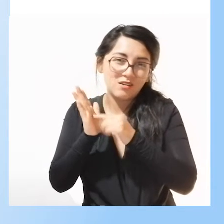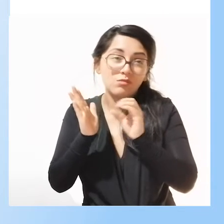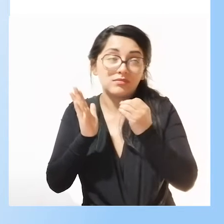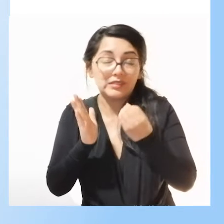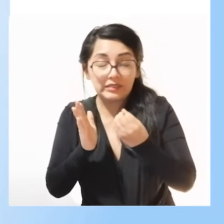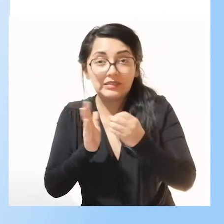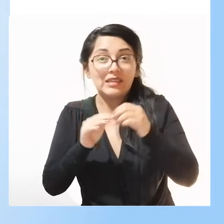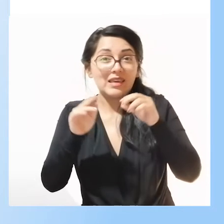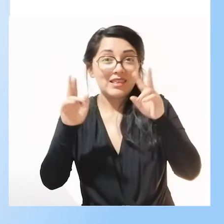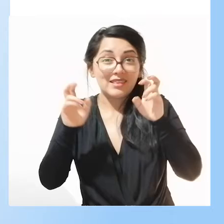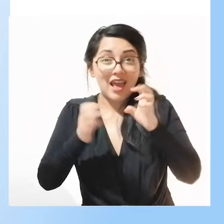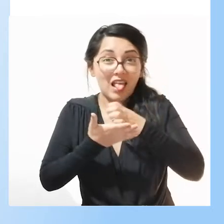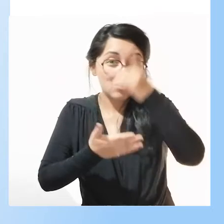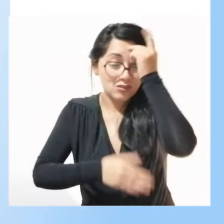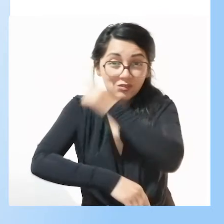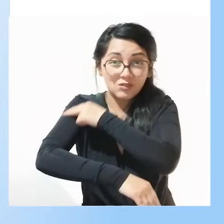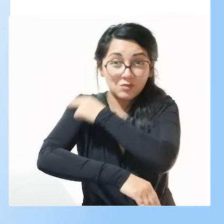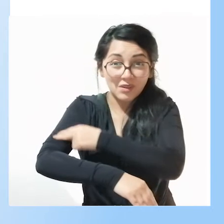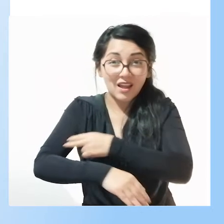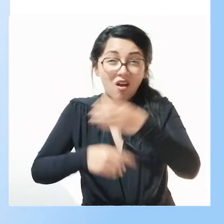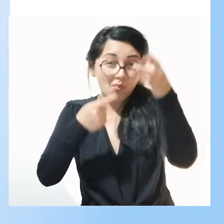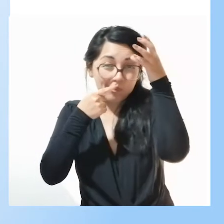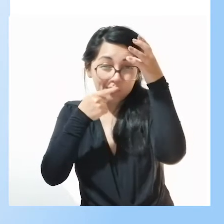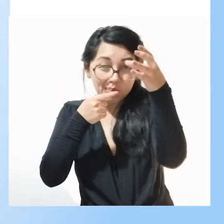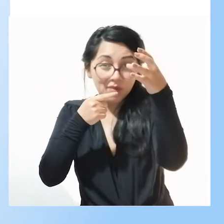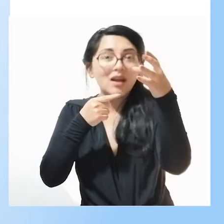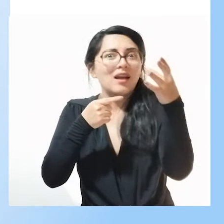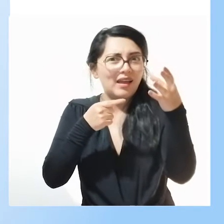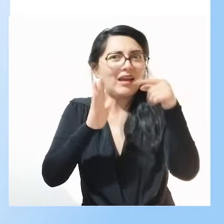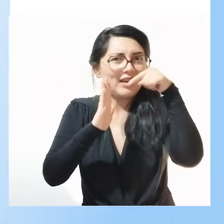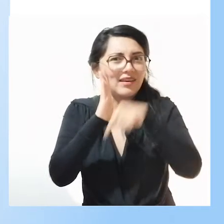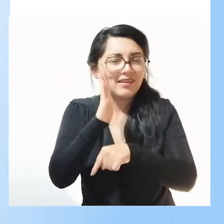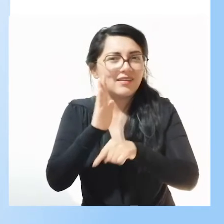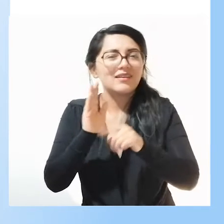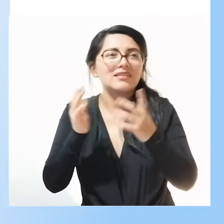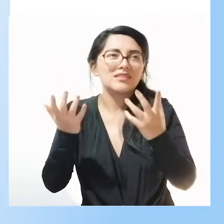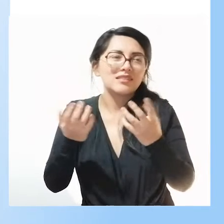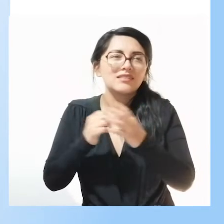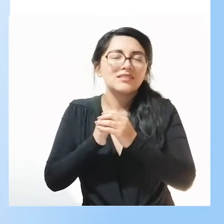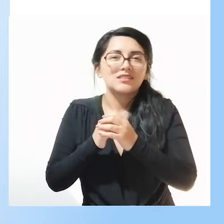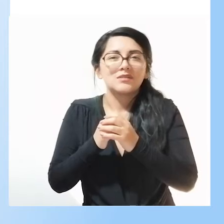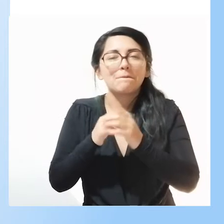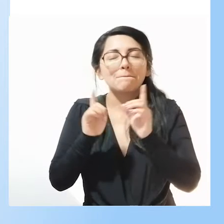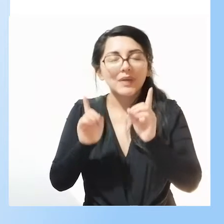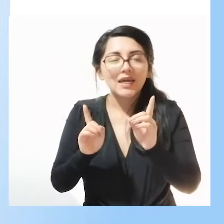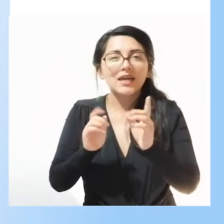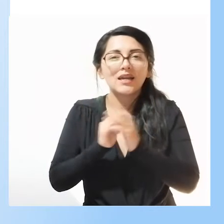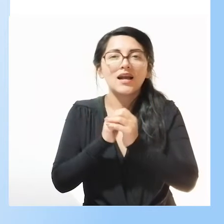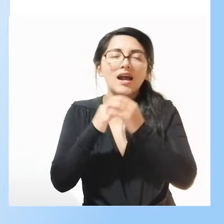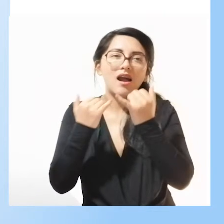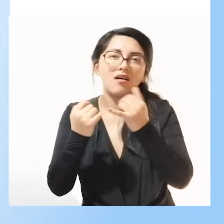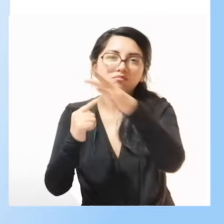pedagogía hospitalaria, del concepto que lleva consigo, si solo nos referimos al entorno del hospital. Por tanto,